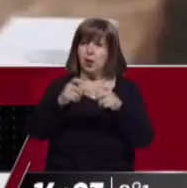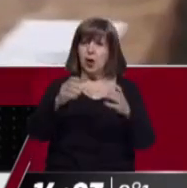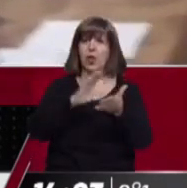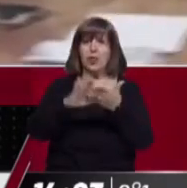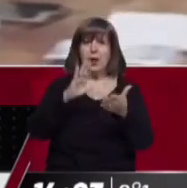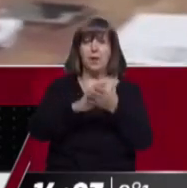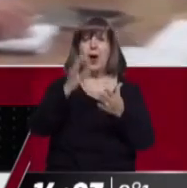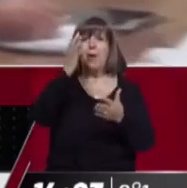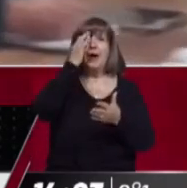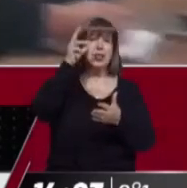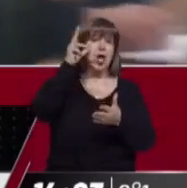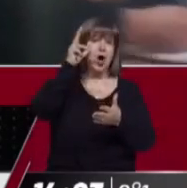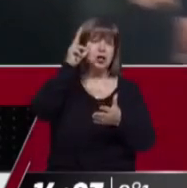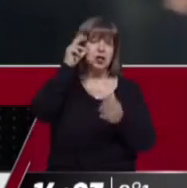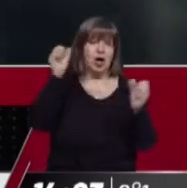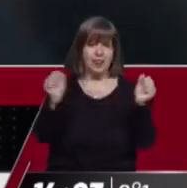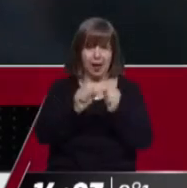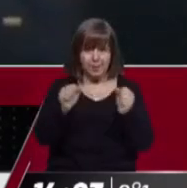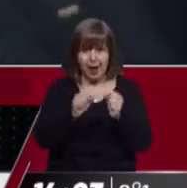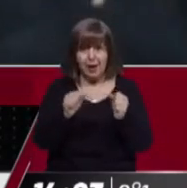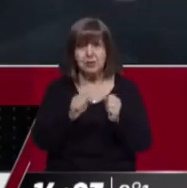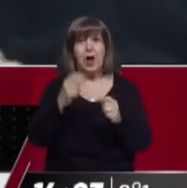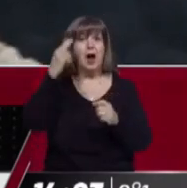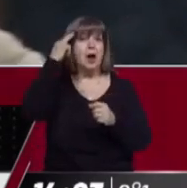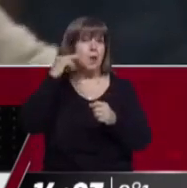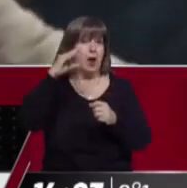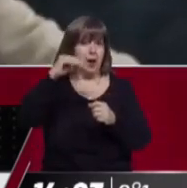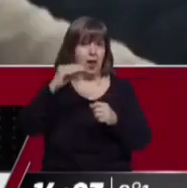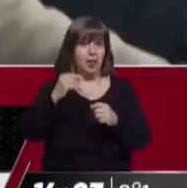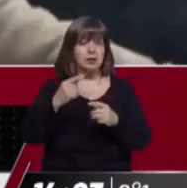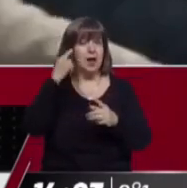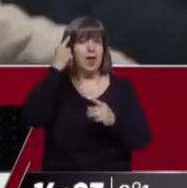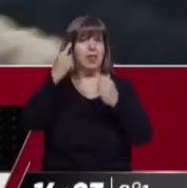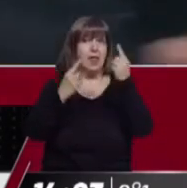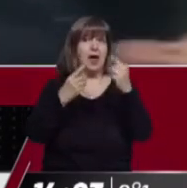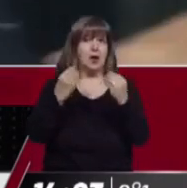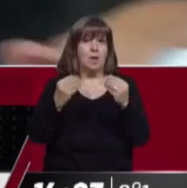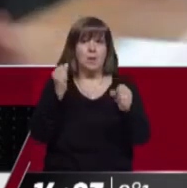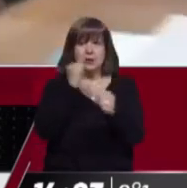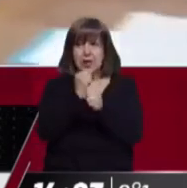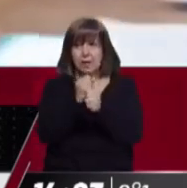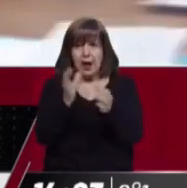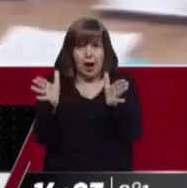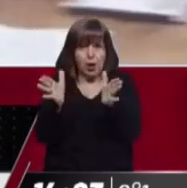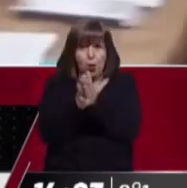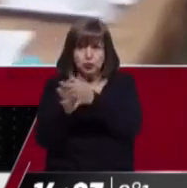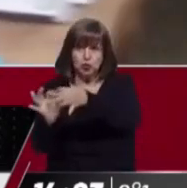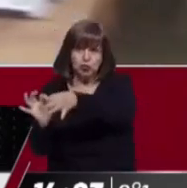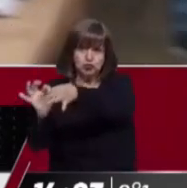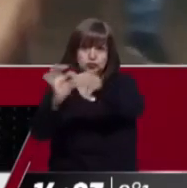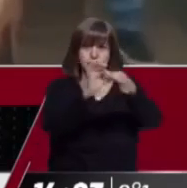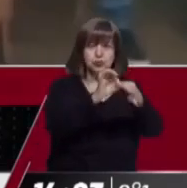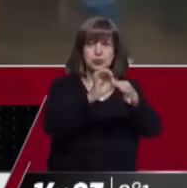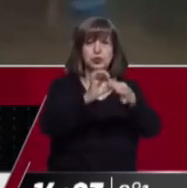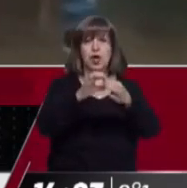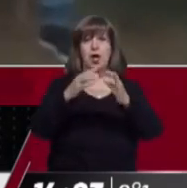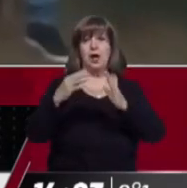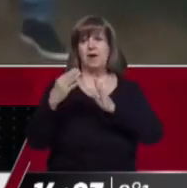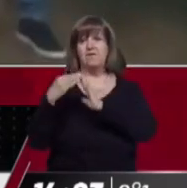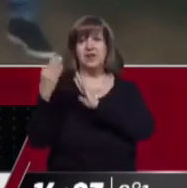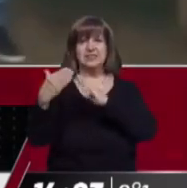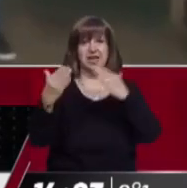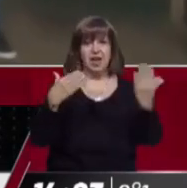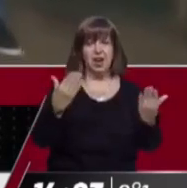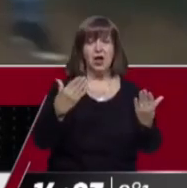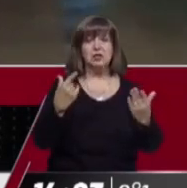nuevamente, cerca de las 21 horas, para seguir dándole forma. La idea es trabajar de manera mancomunada tanto a la comunidad de La Paz